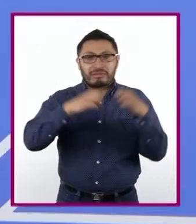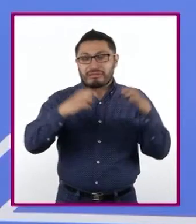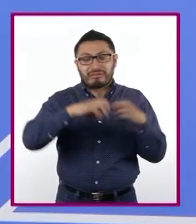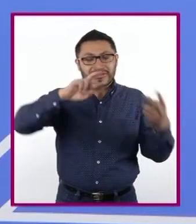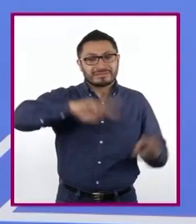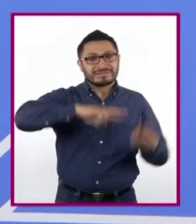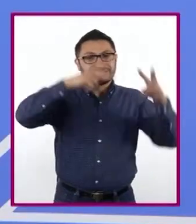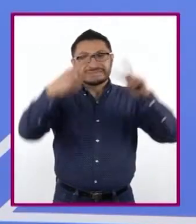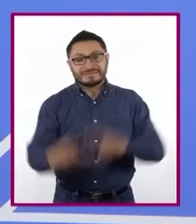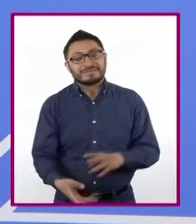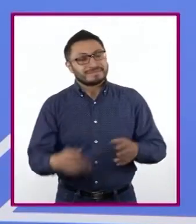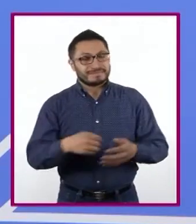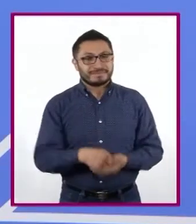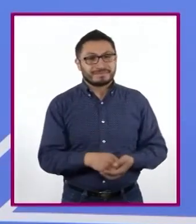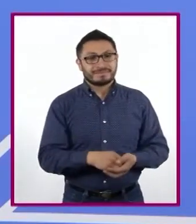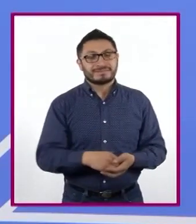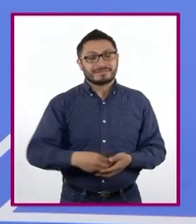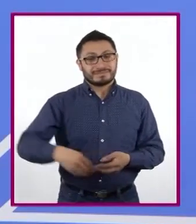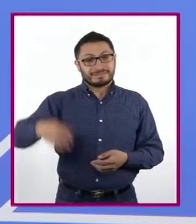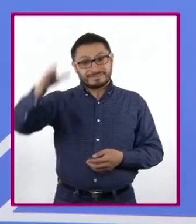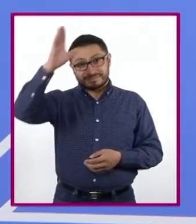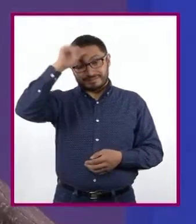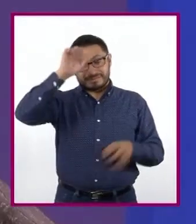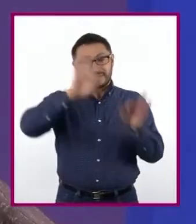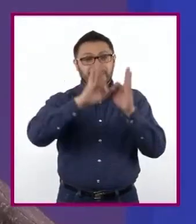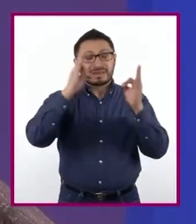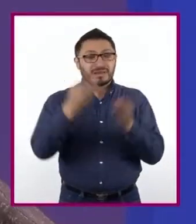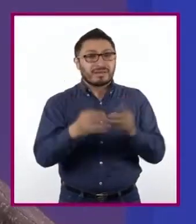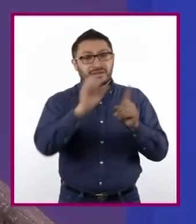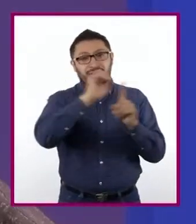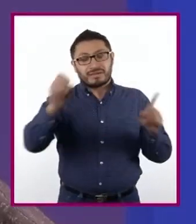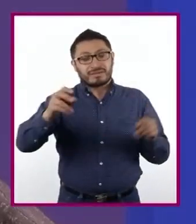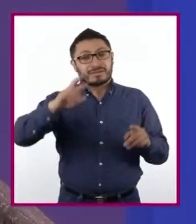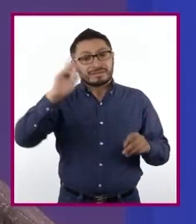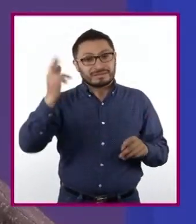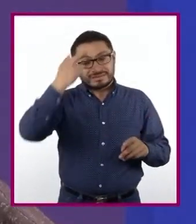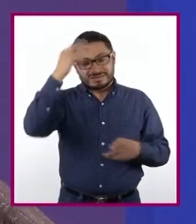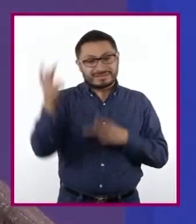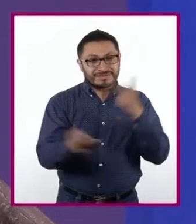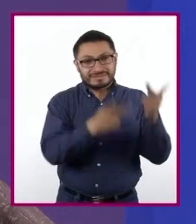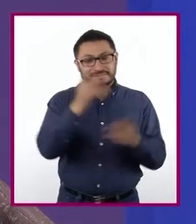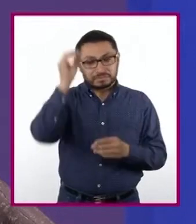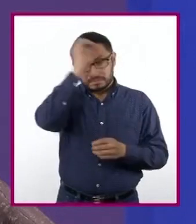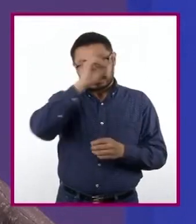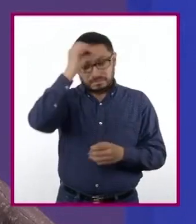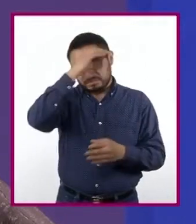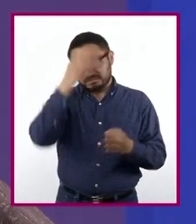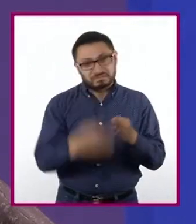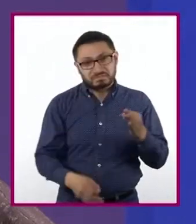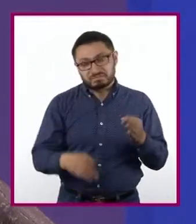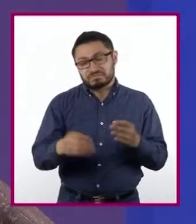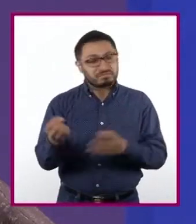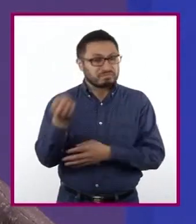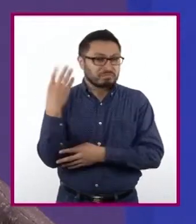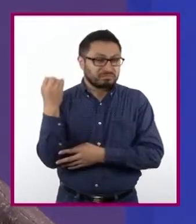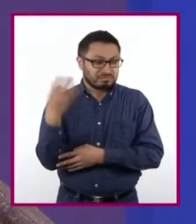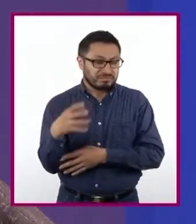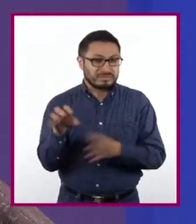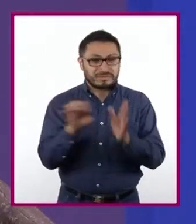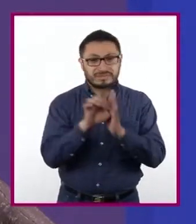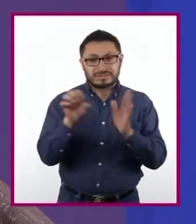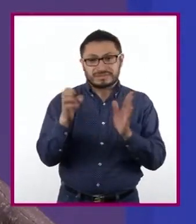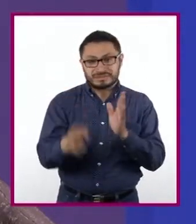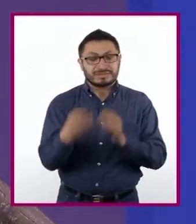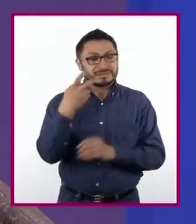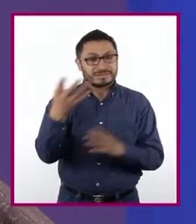amenazantes. De acuerdo con el formato, será importante recuperar sus preguntas u opiniones al finalizar. Una opción que pueden llevar